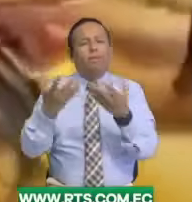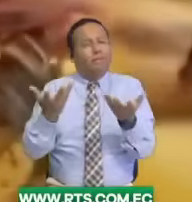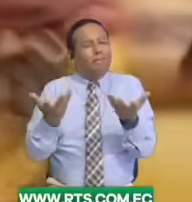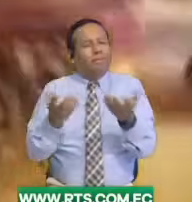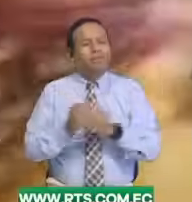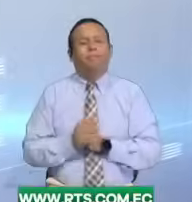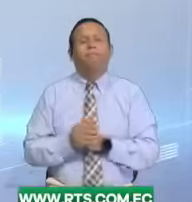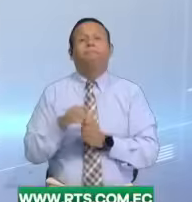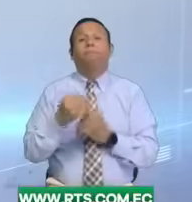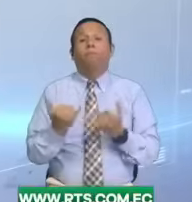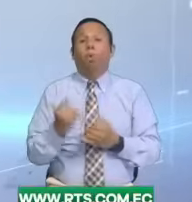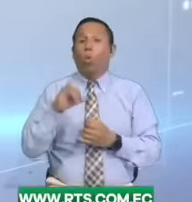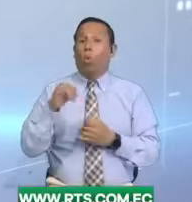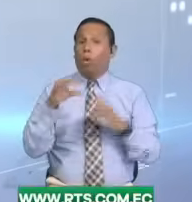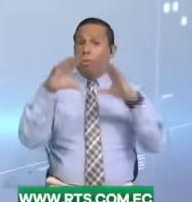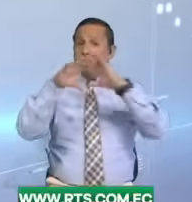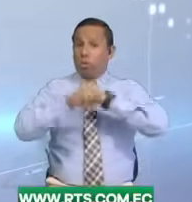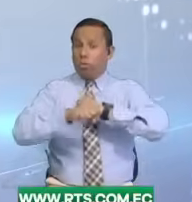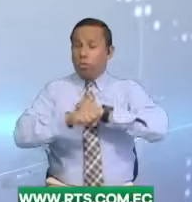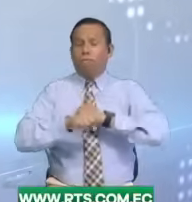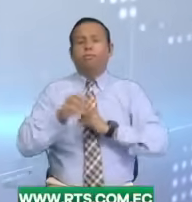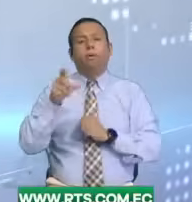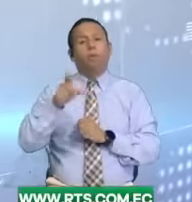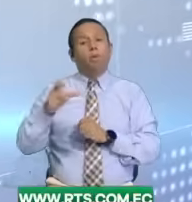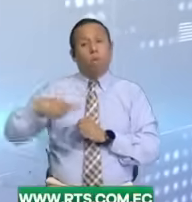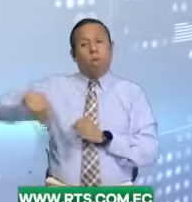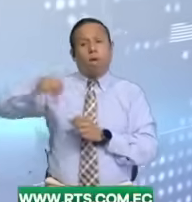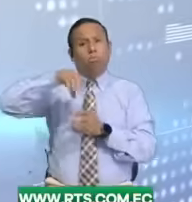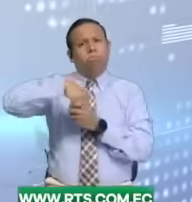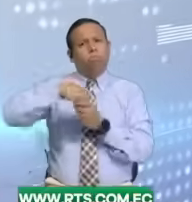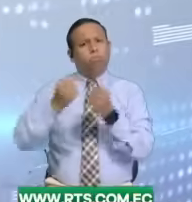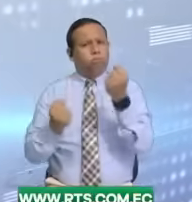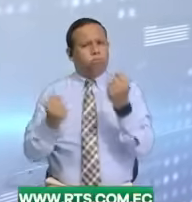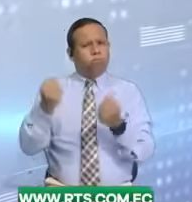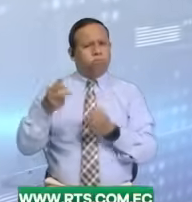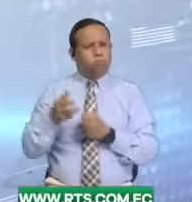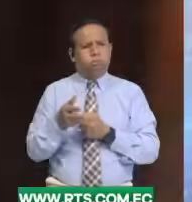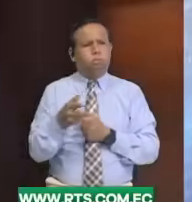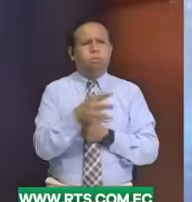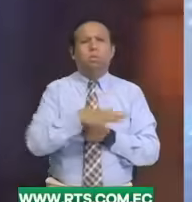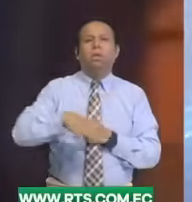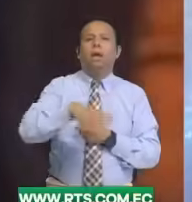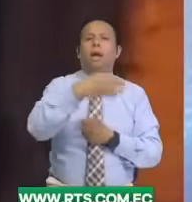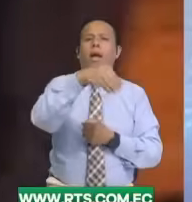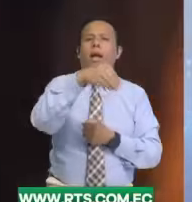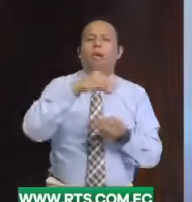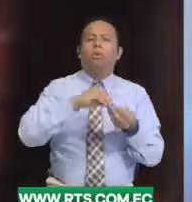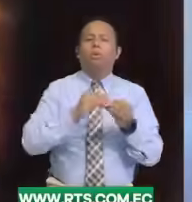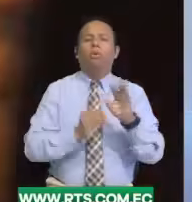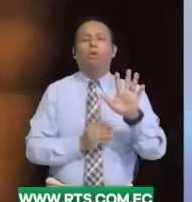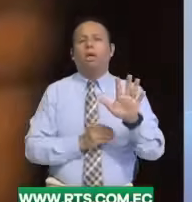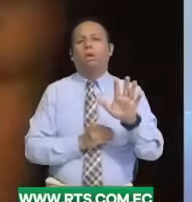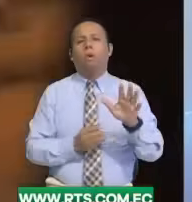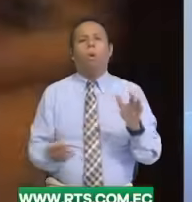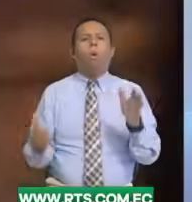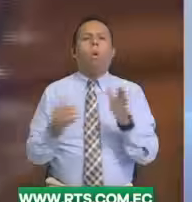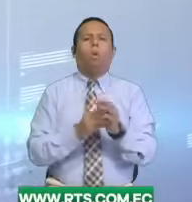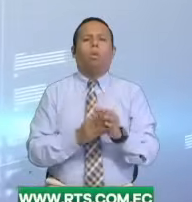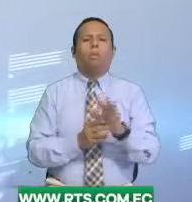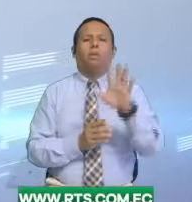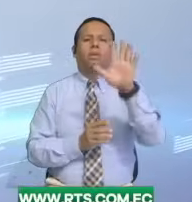este jueves, sujetos a bordo de un carro llegaron a la quinta etapa de El Recreo y asesinaron a 5